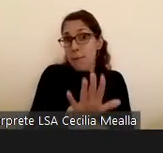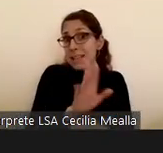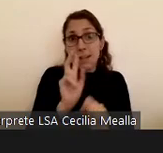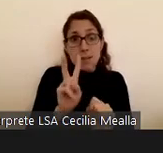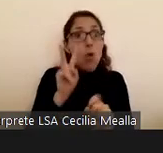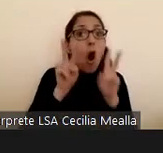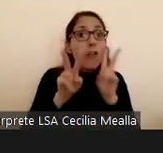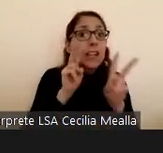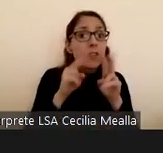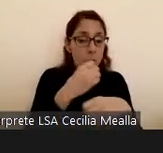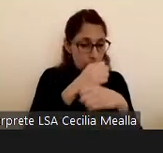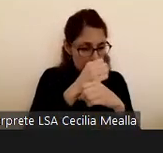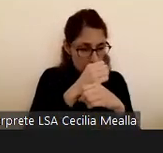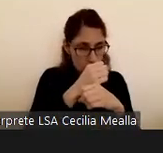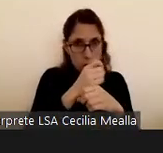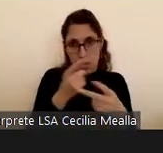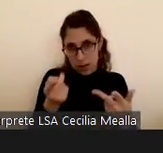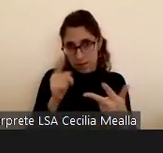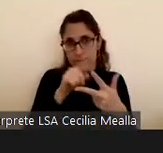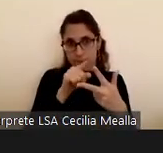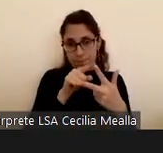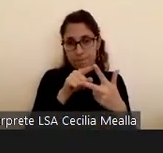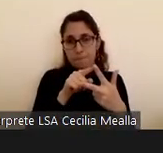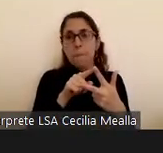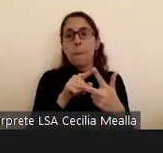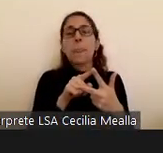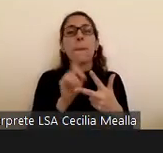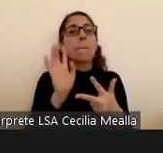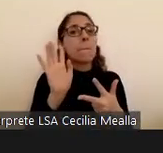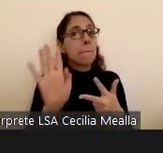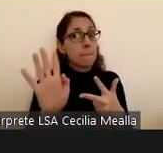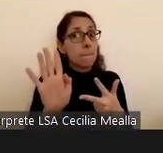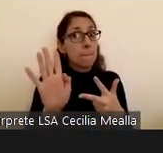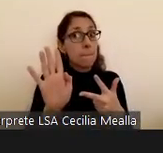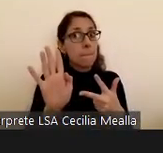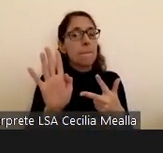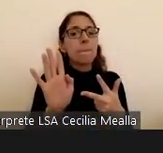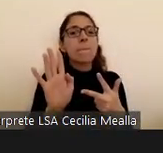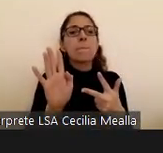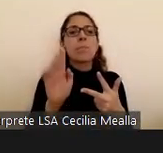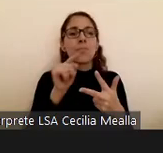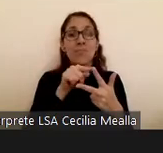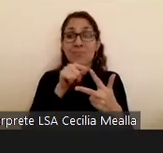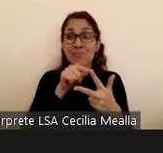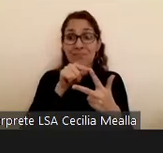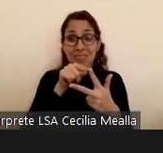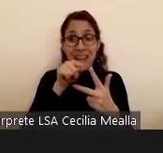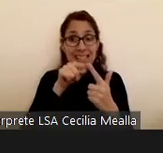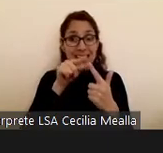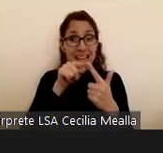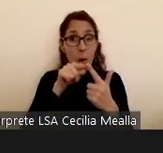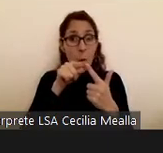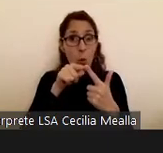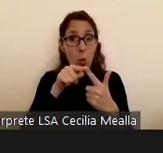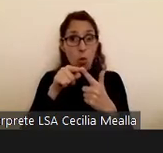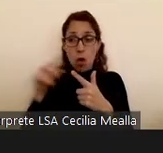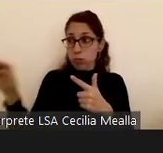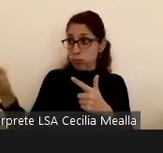observación microscópica. Pero la observación microscópica que se realiza en ese segundo paso